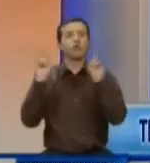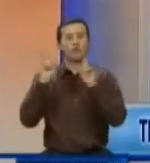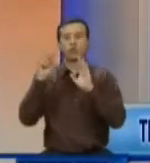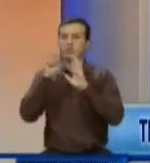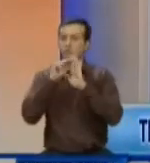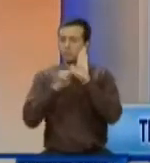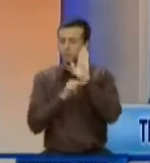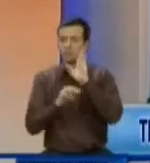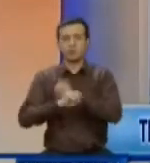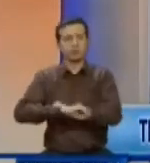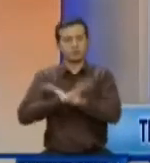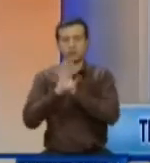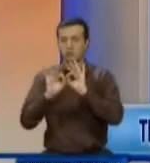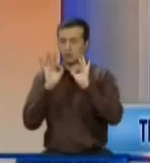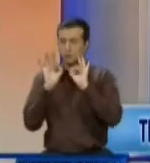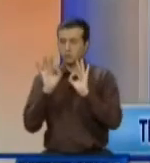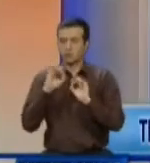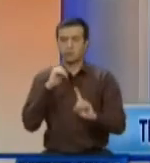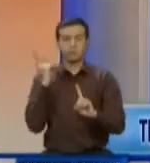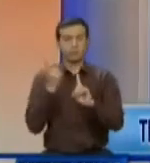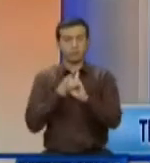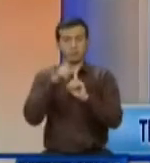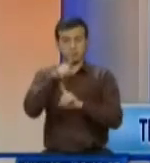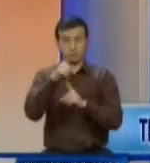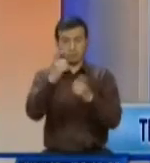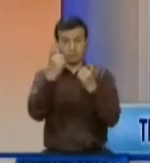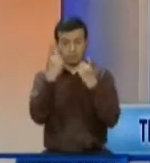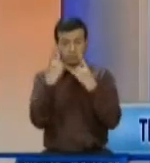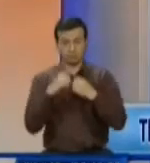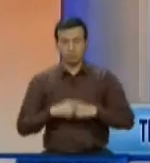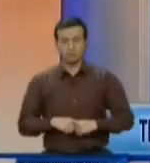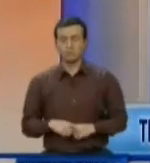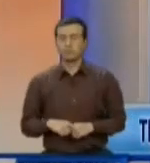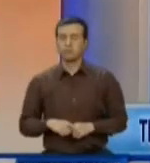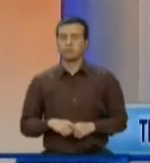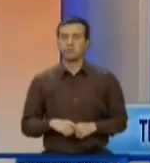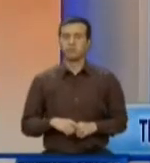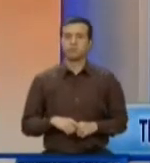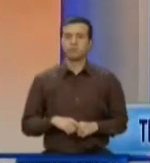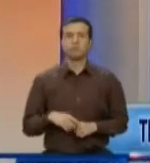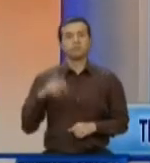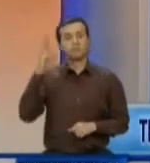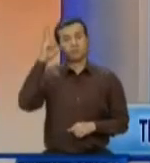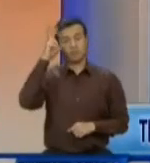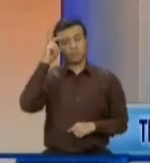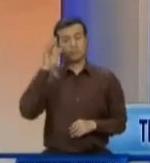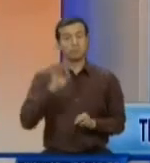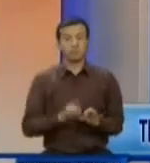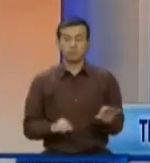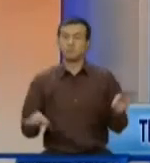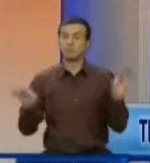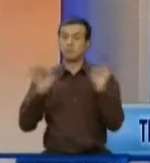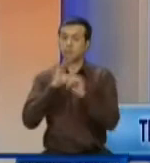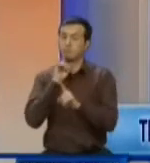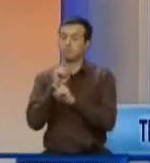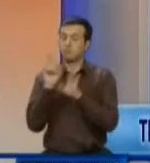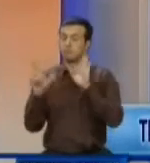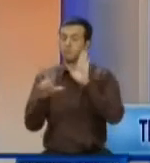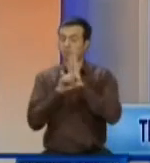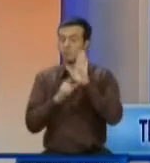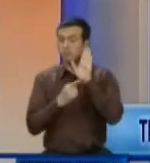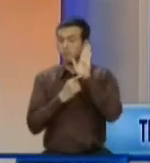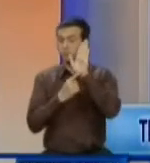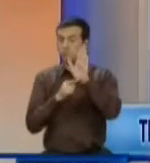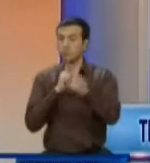reglas claras reglas estables yendo directamente a su pregunta carlos nosotros creemos que es clave en la ley que